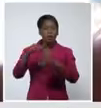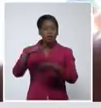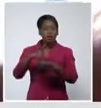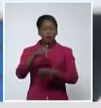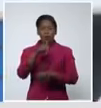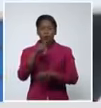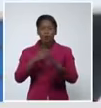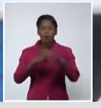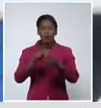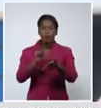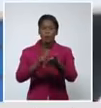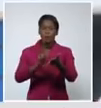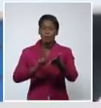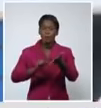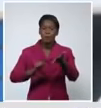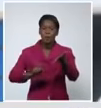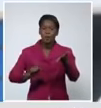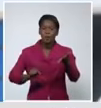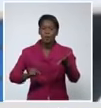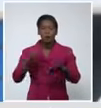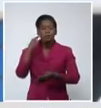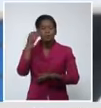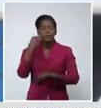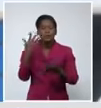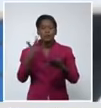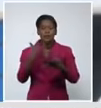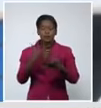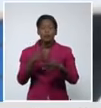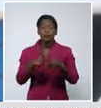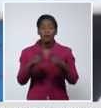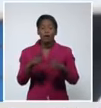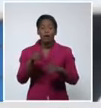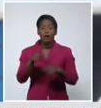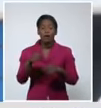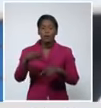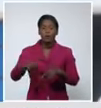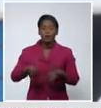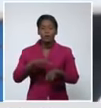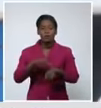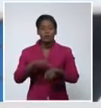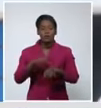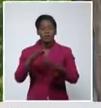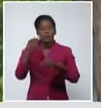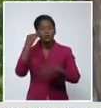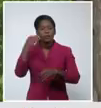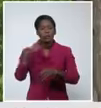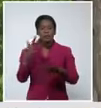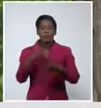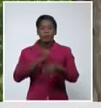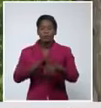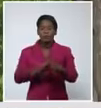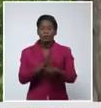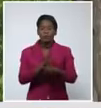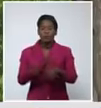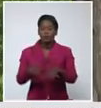a tiempo de posibles casos, sino también un accionar más eficiente de las áreas de salud. Santiago Martí, Esperanza